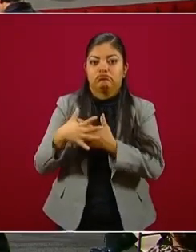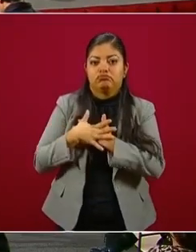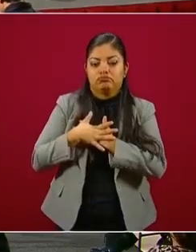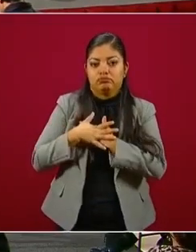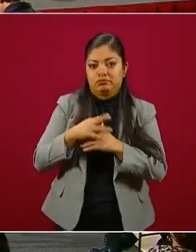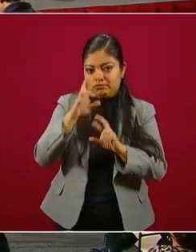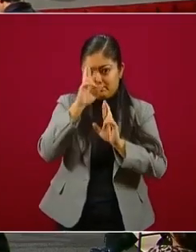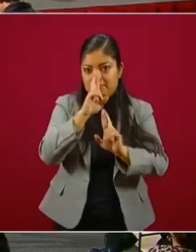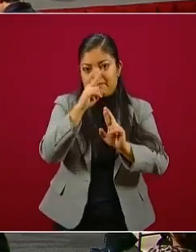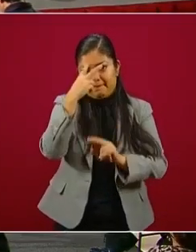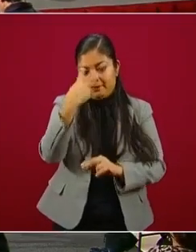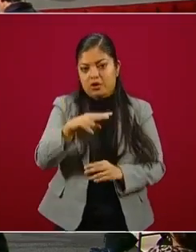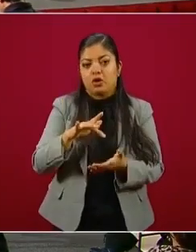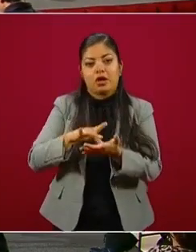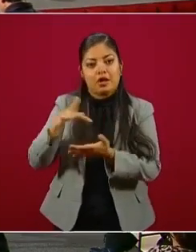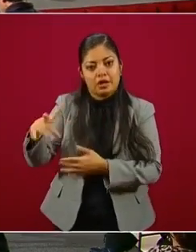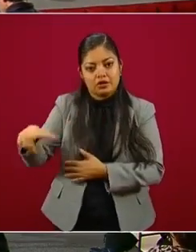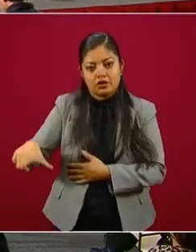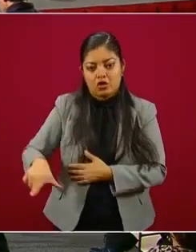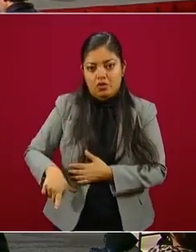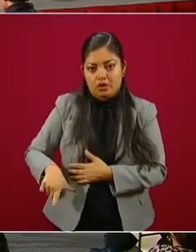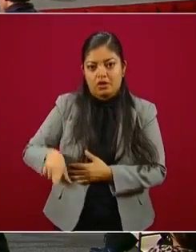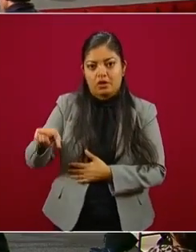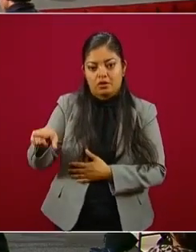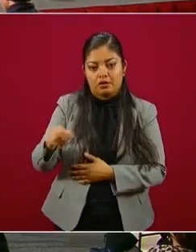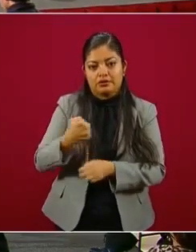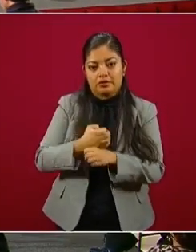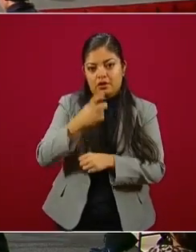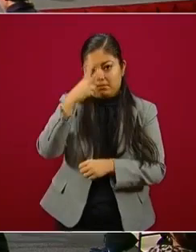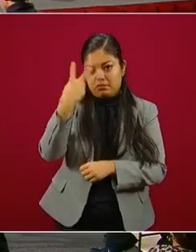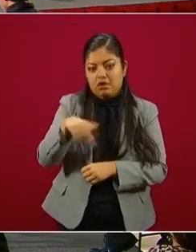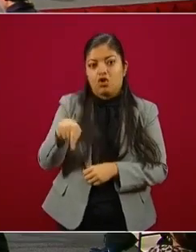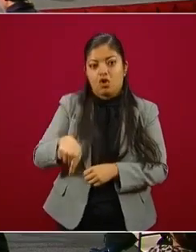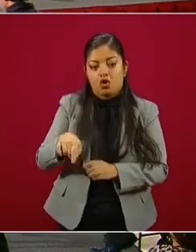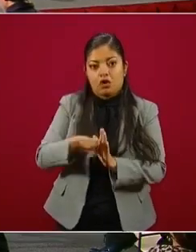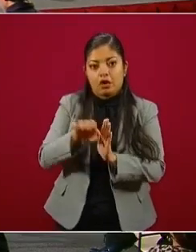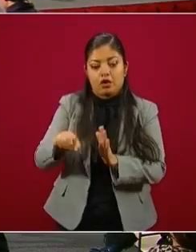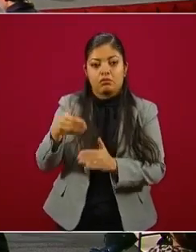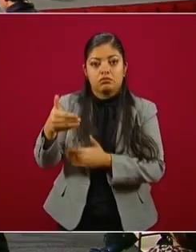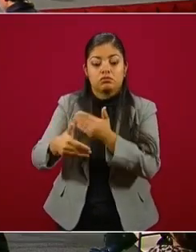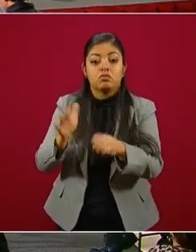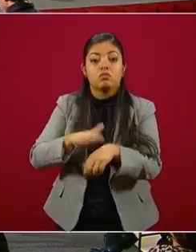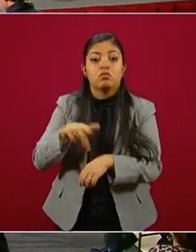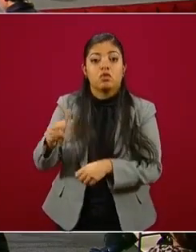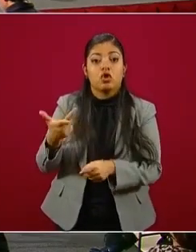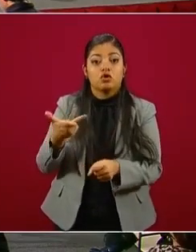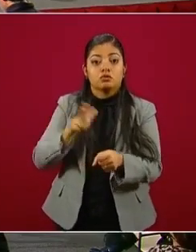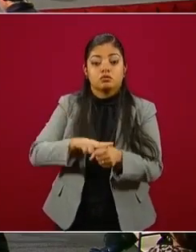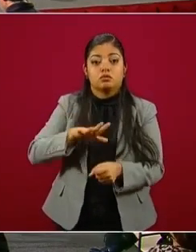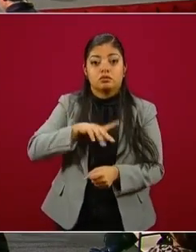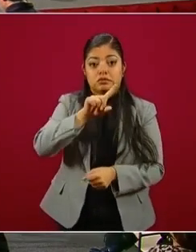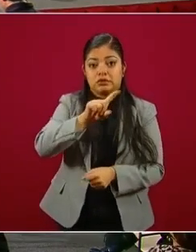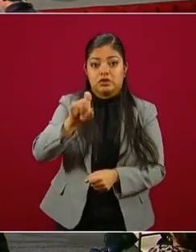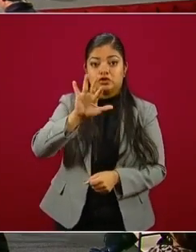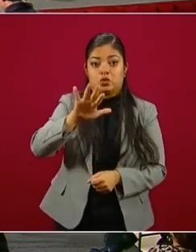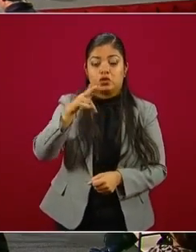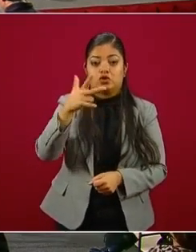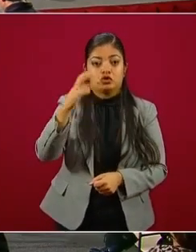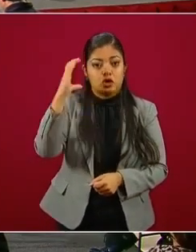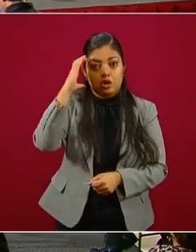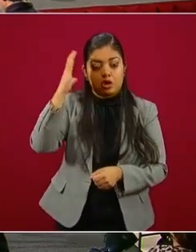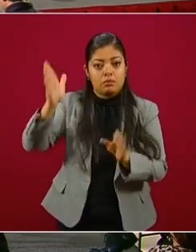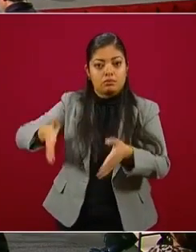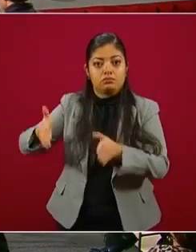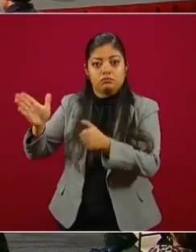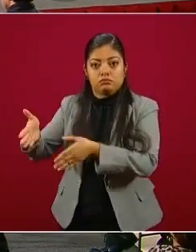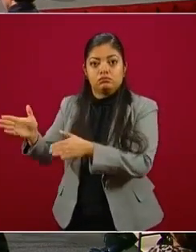país. Muchas gracias, señor gobernador. Es sin duda hoy el ejemplo más avanzado porque este hospital con las 158 camas